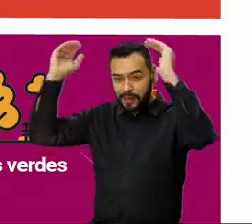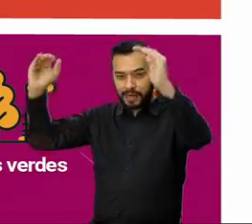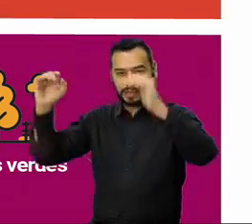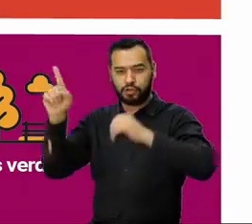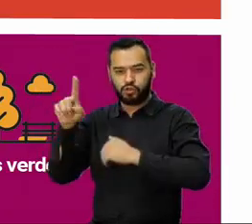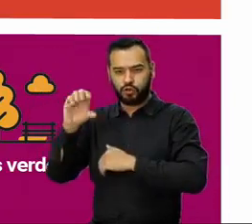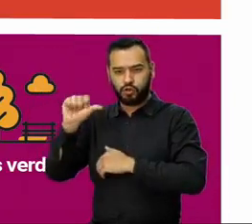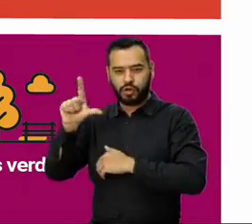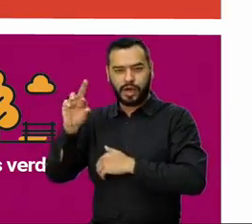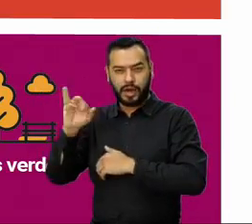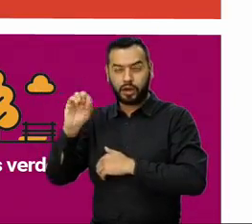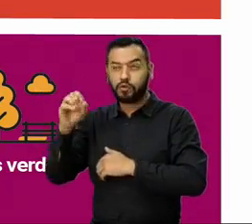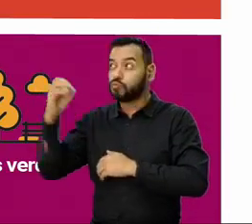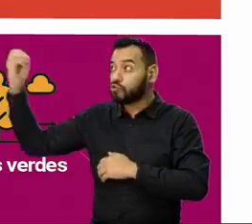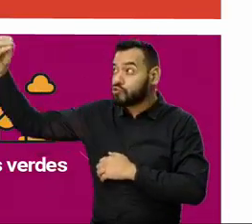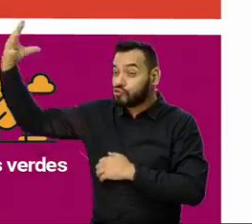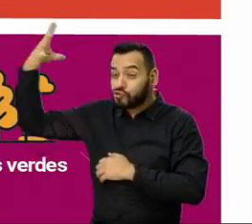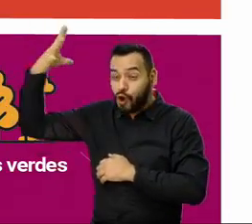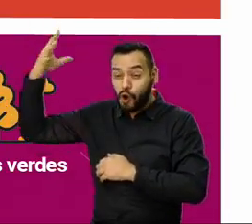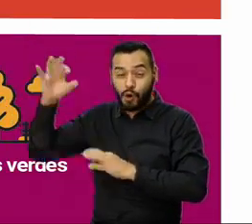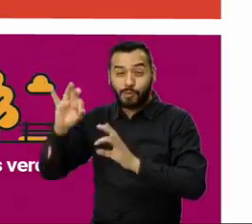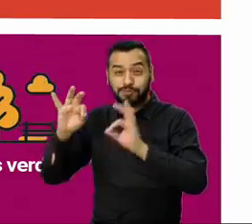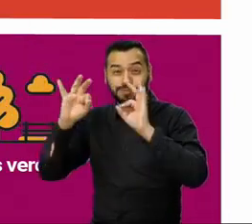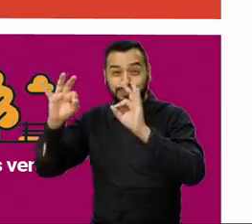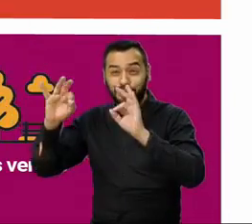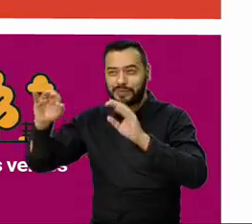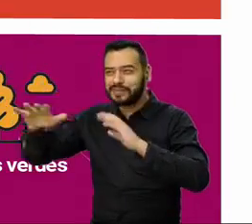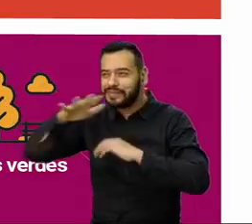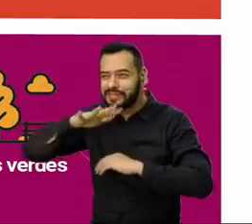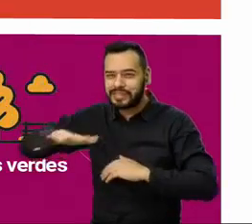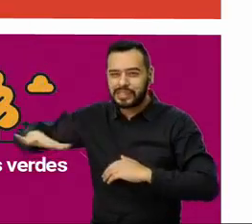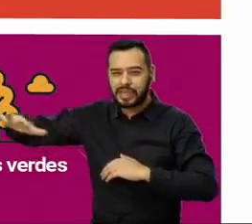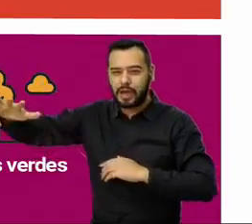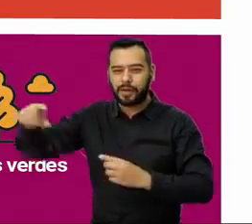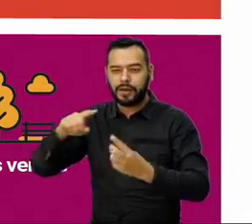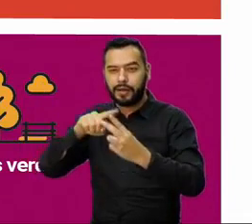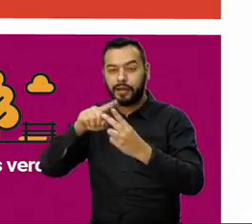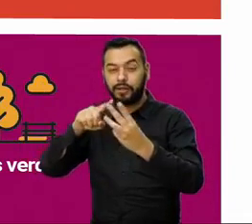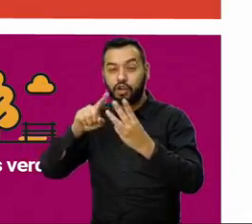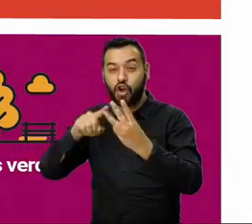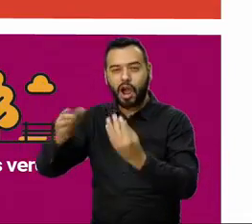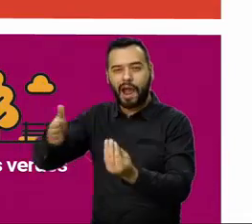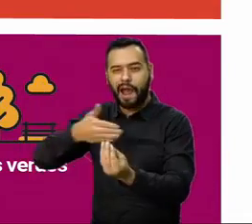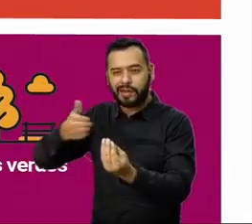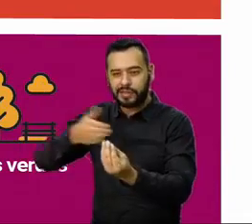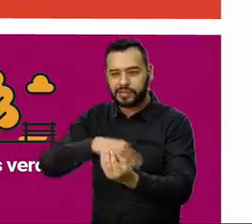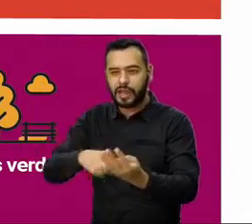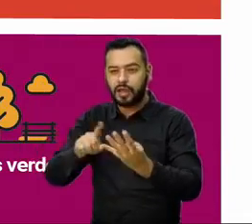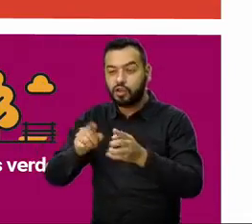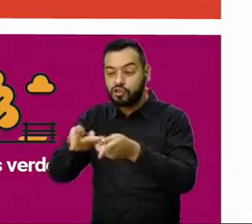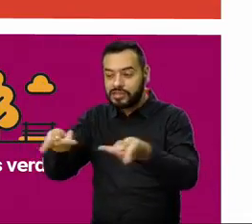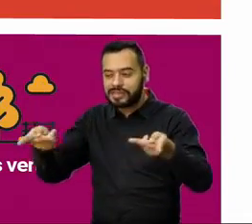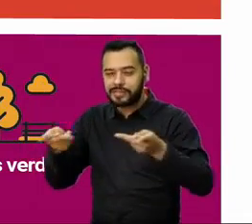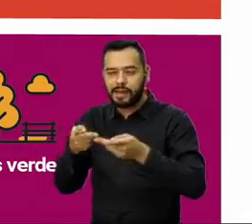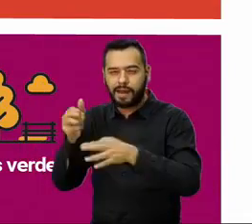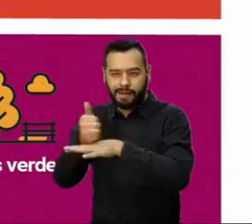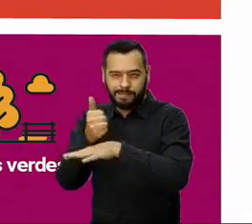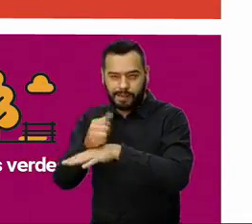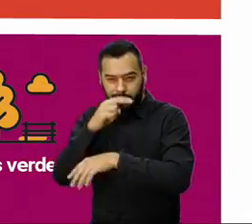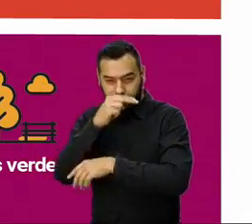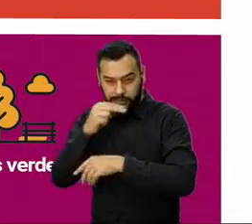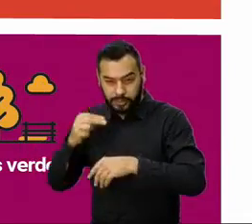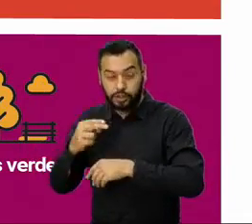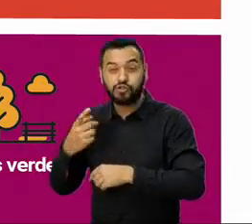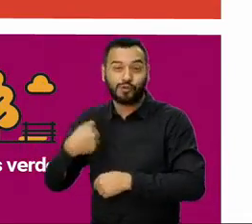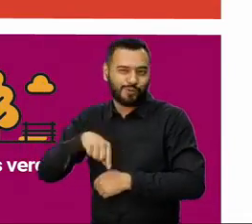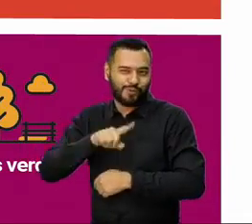para los amantes del sol que quieren aprovechar los buenos días que hacen instaban a tres puntos de barbie y un salón de tareas para nuestros niños asimismo como